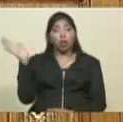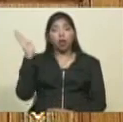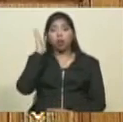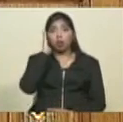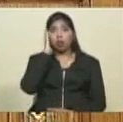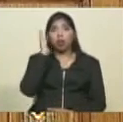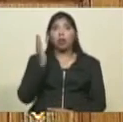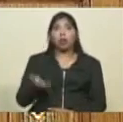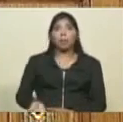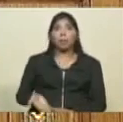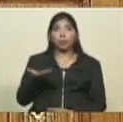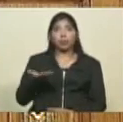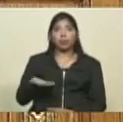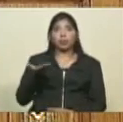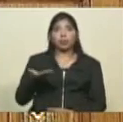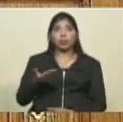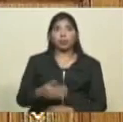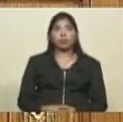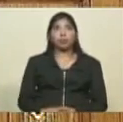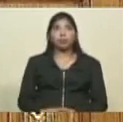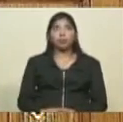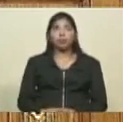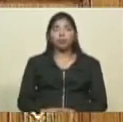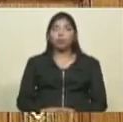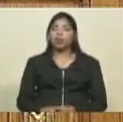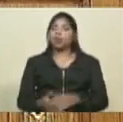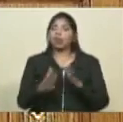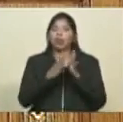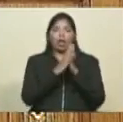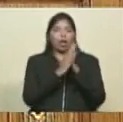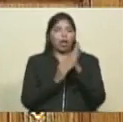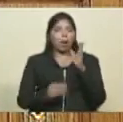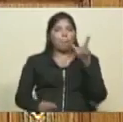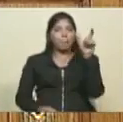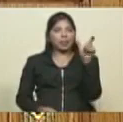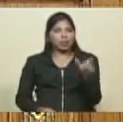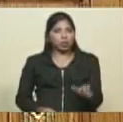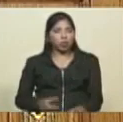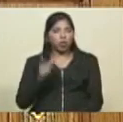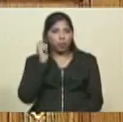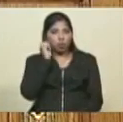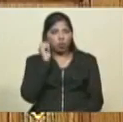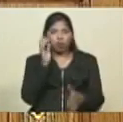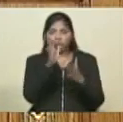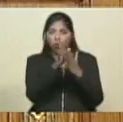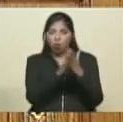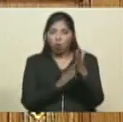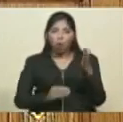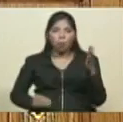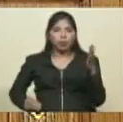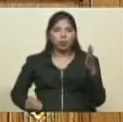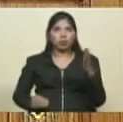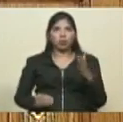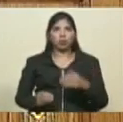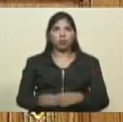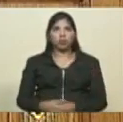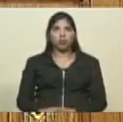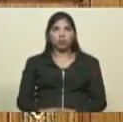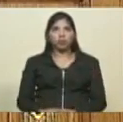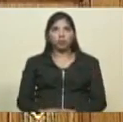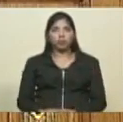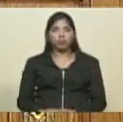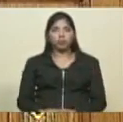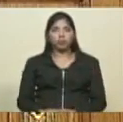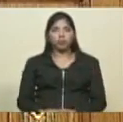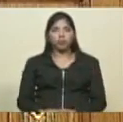presente. Digno el ejemplo de Dionisia Mijova, de imitar, ¿verdad? Y por supuesto